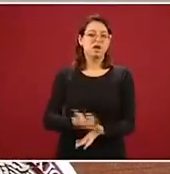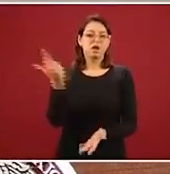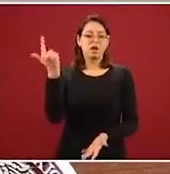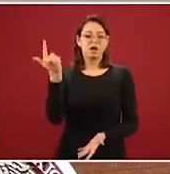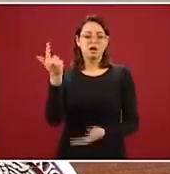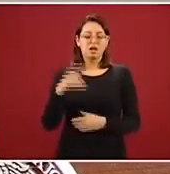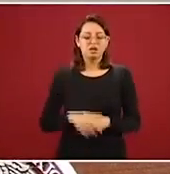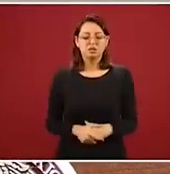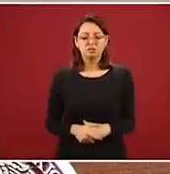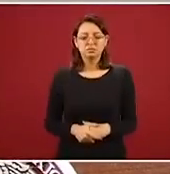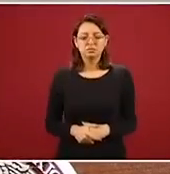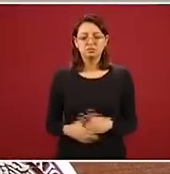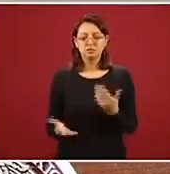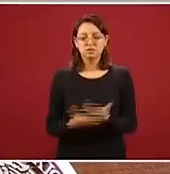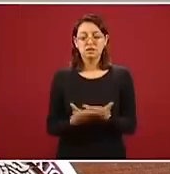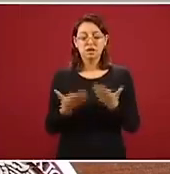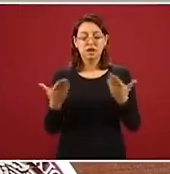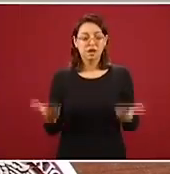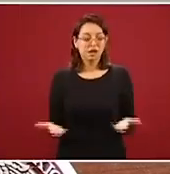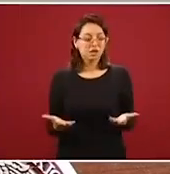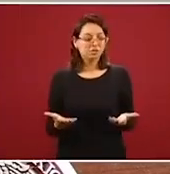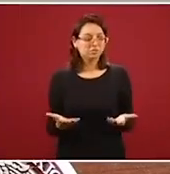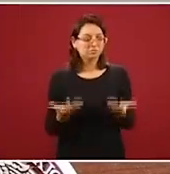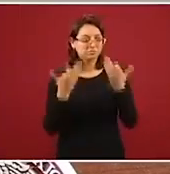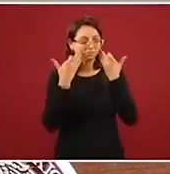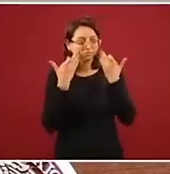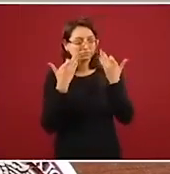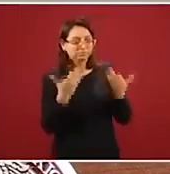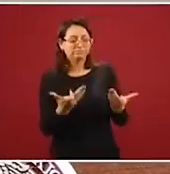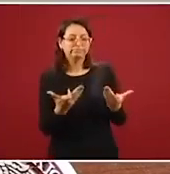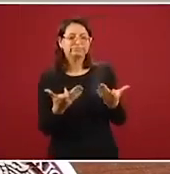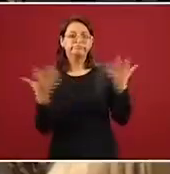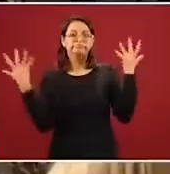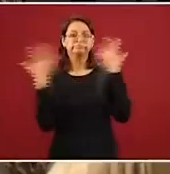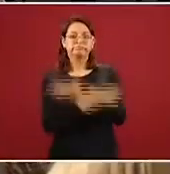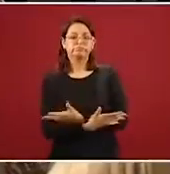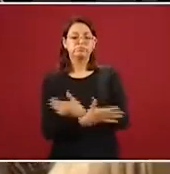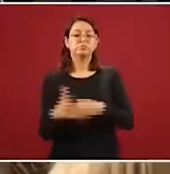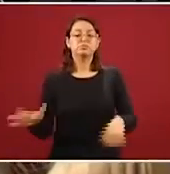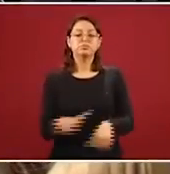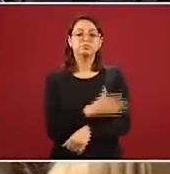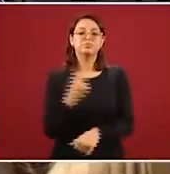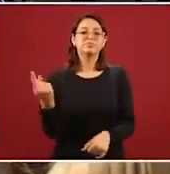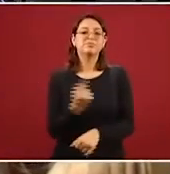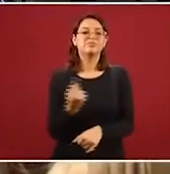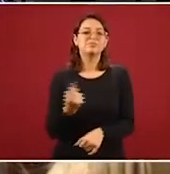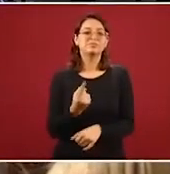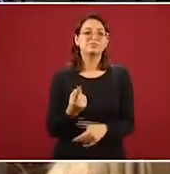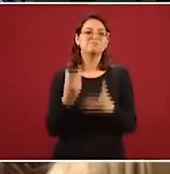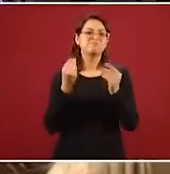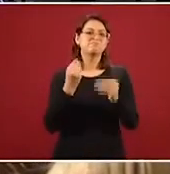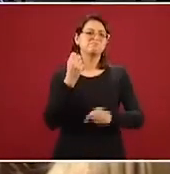Todo esto que está sucediendo es el fruto podrido, repito, de un régimen